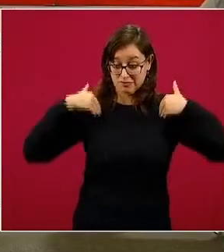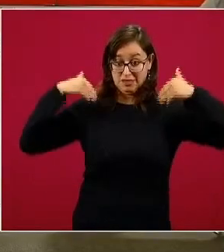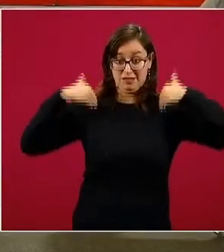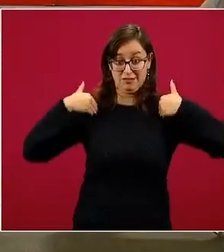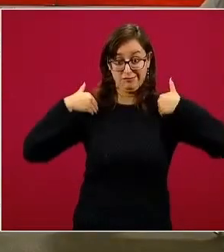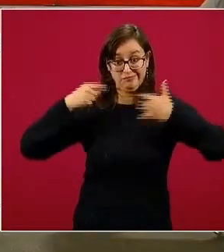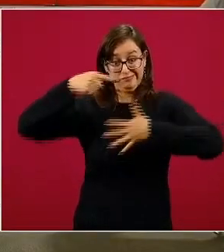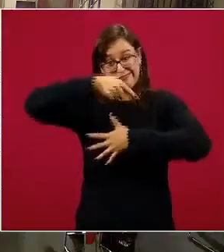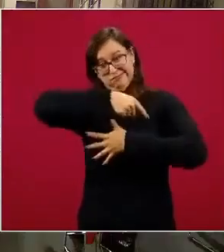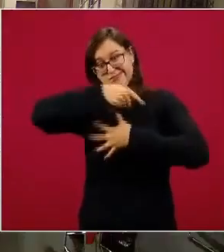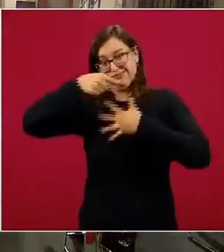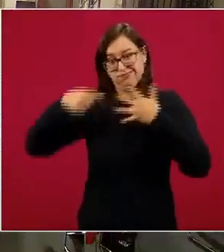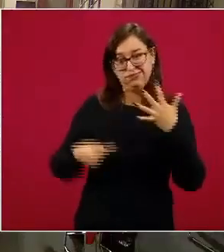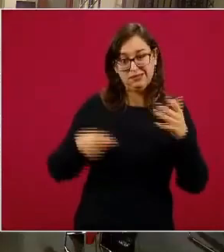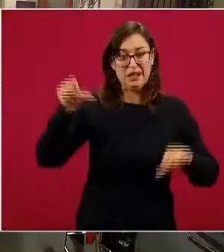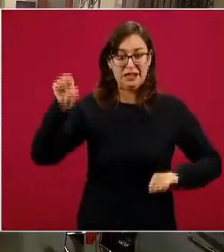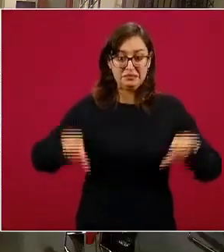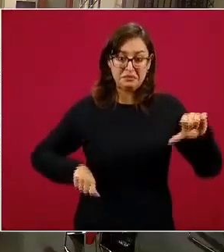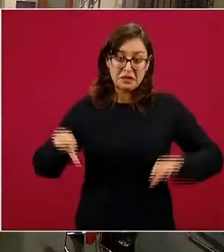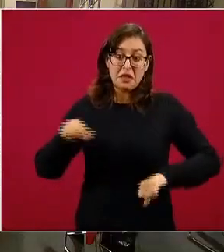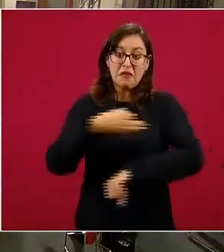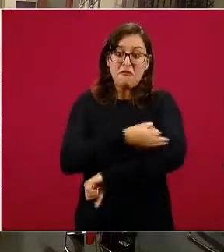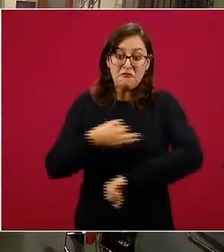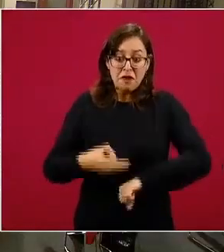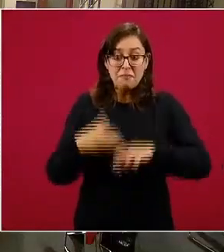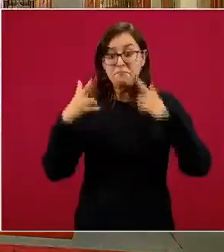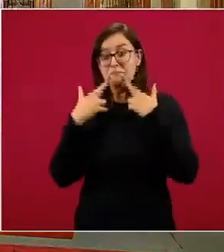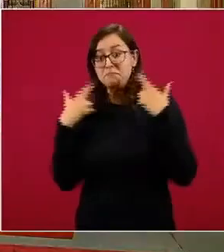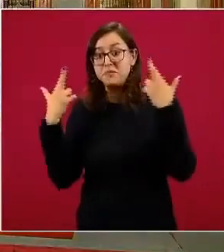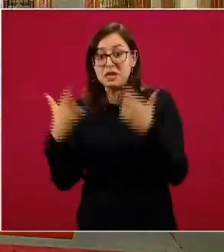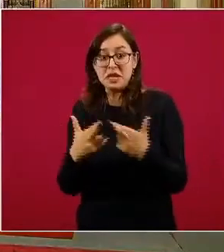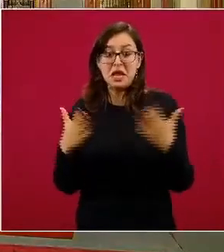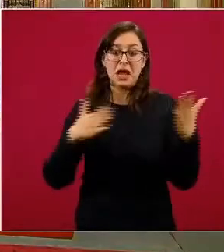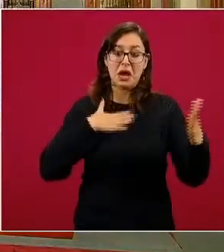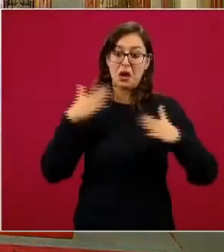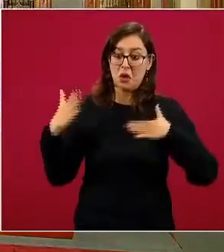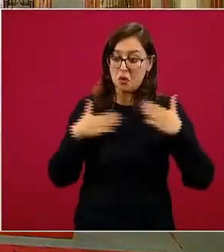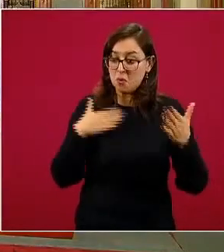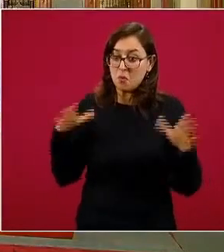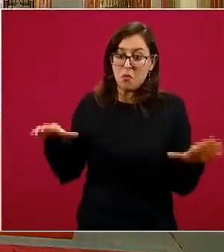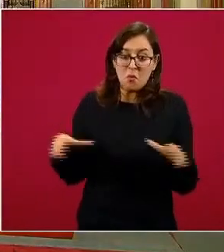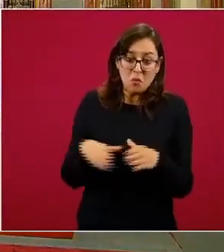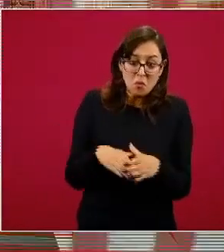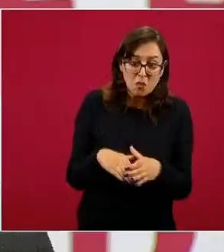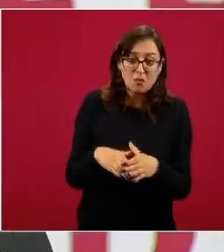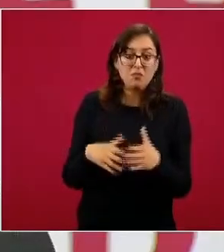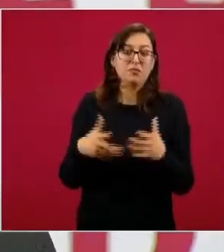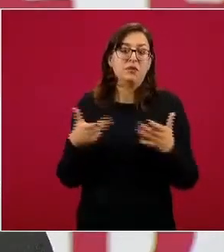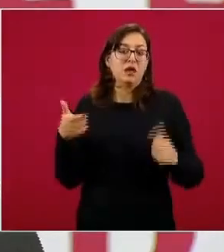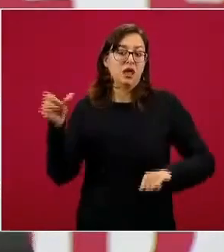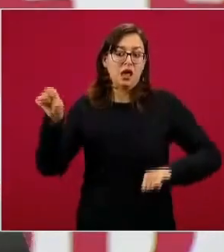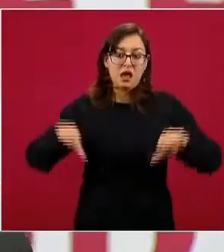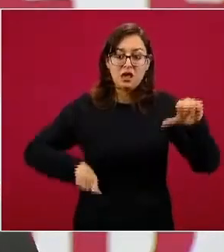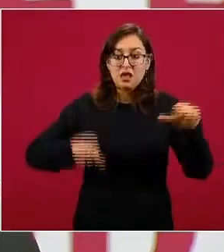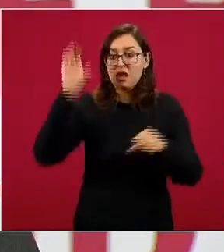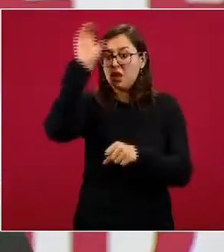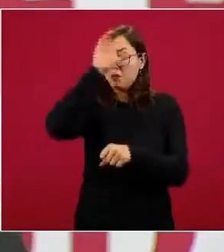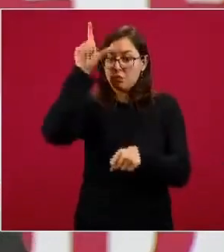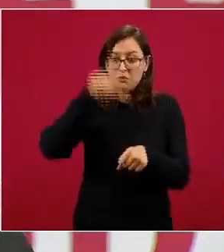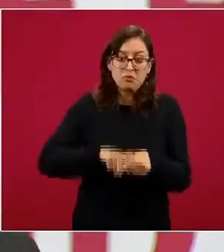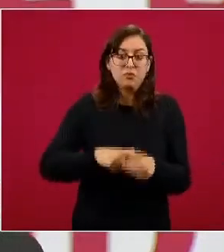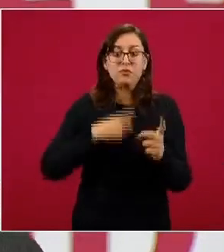y heterogéneo que va desde reuniones familiares, celebraciones comunitarias, actividades